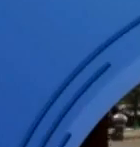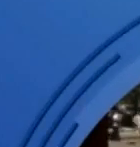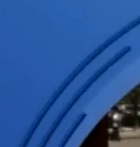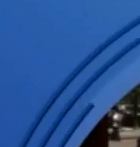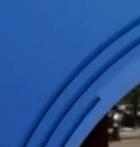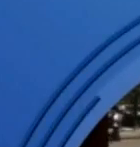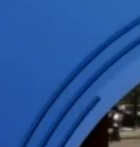inmediato